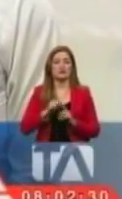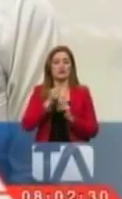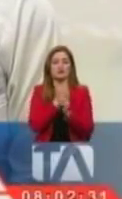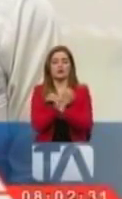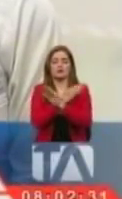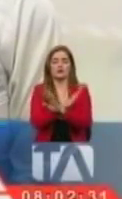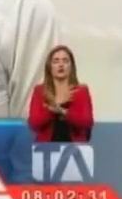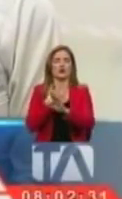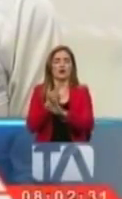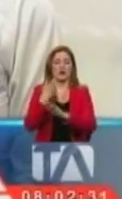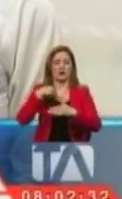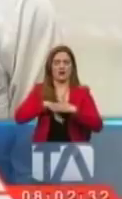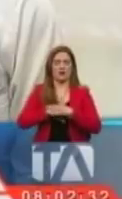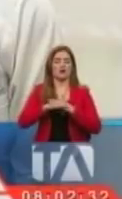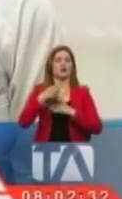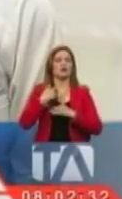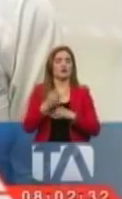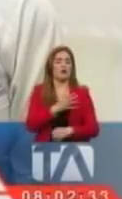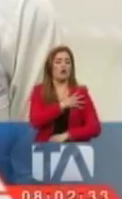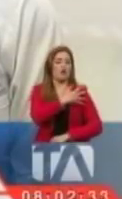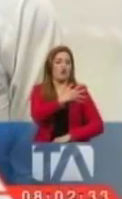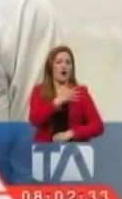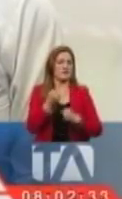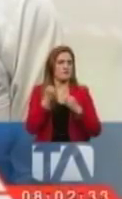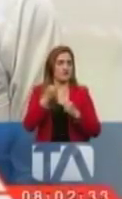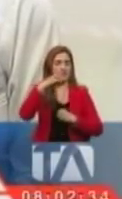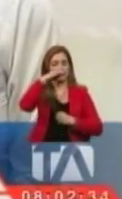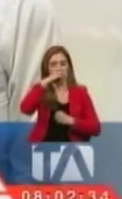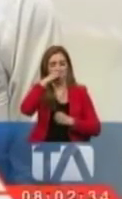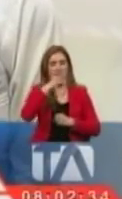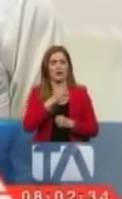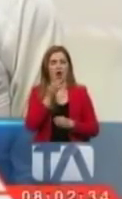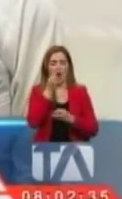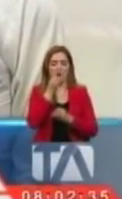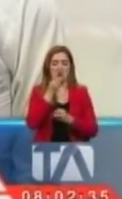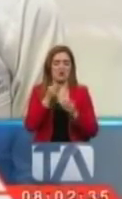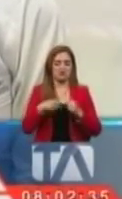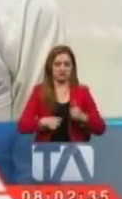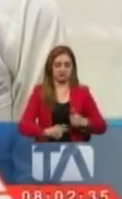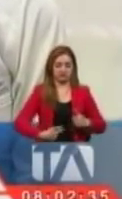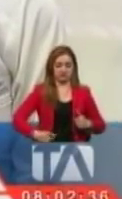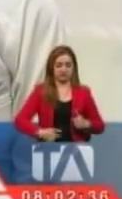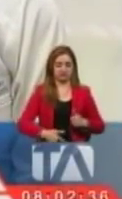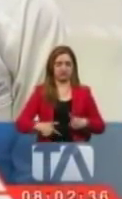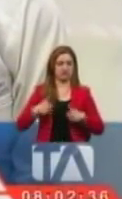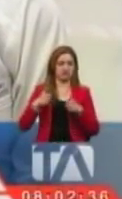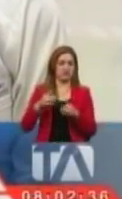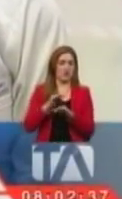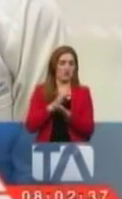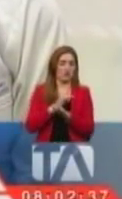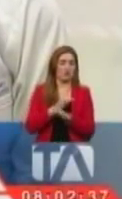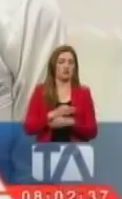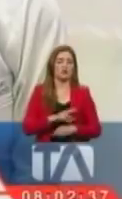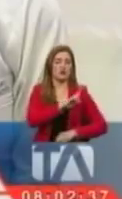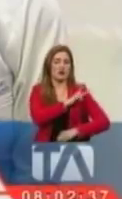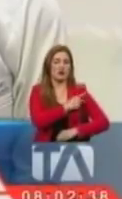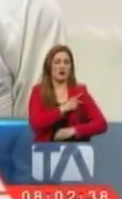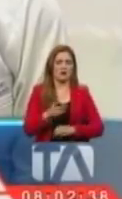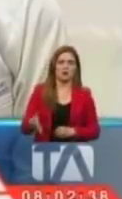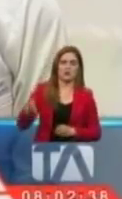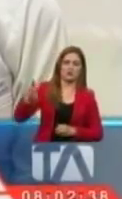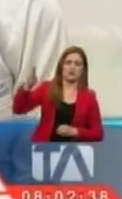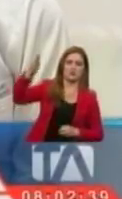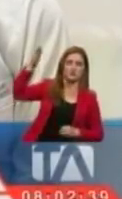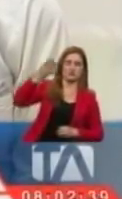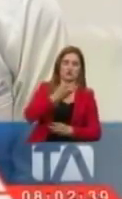de nuestros niños esté siempre fuerte tengan una adecuada digestión tengan un adecuado aporte de proteínas para el crecimiento